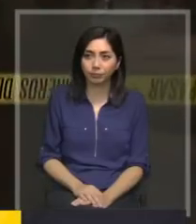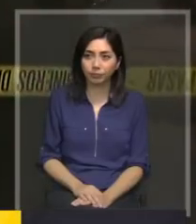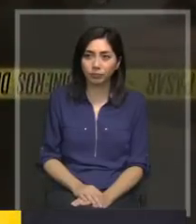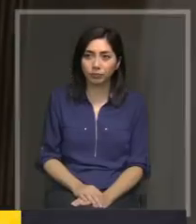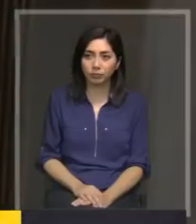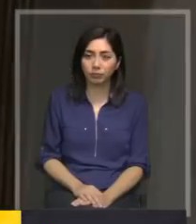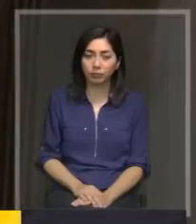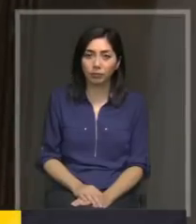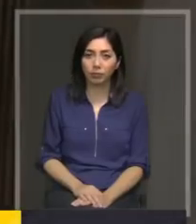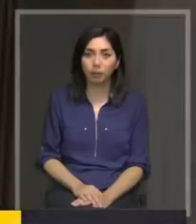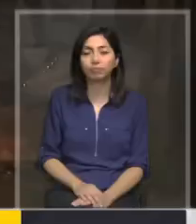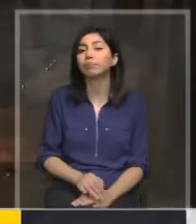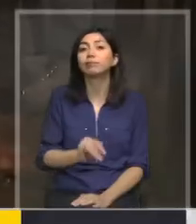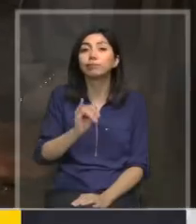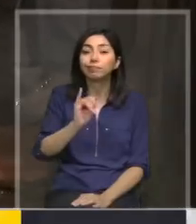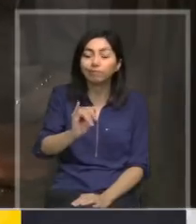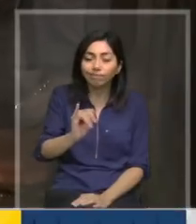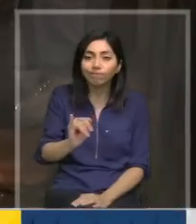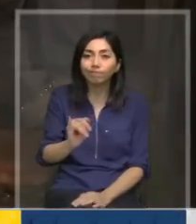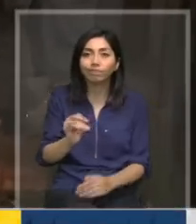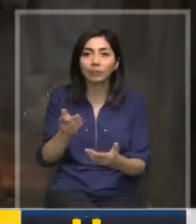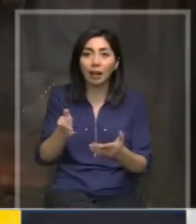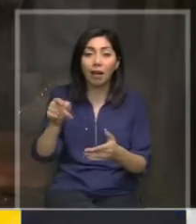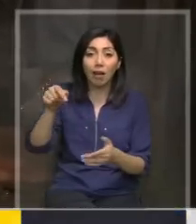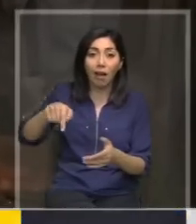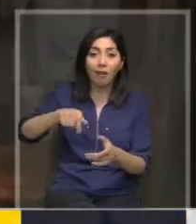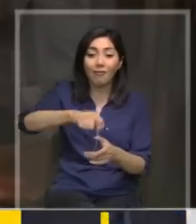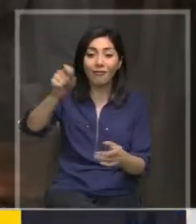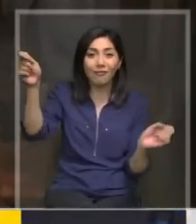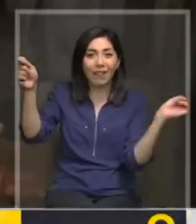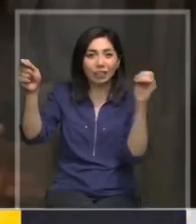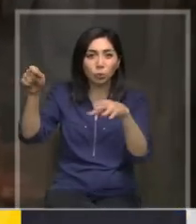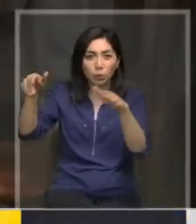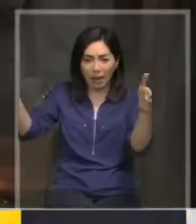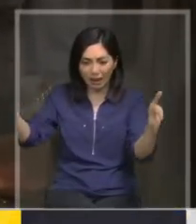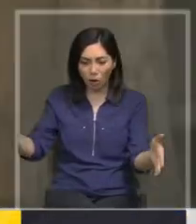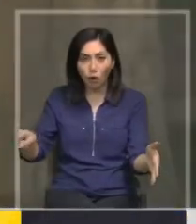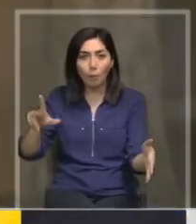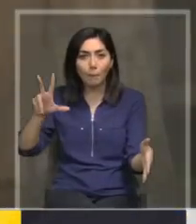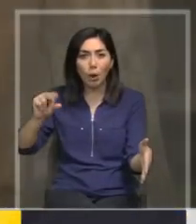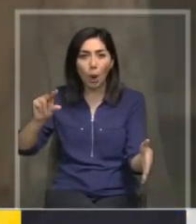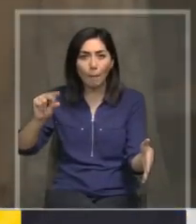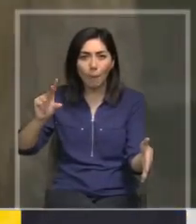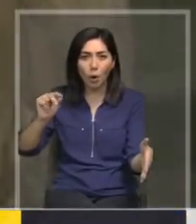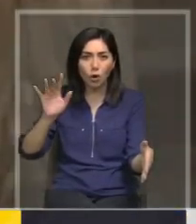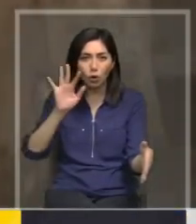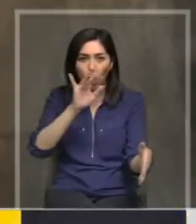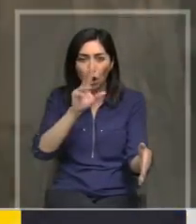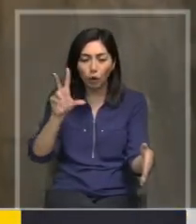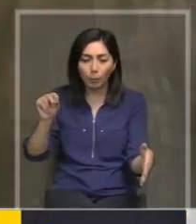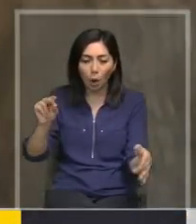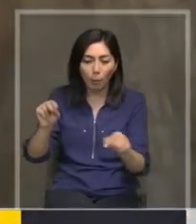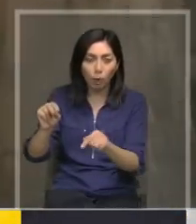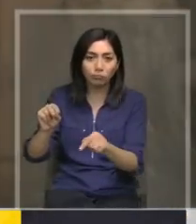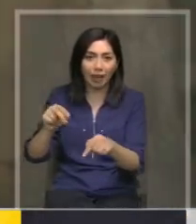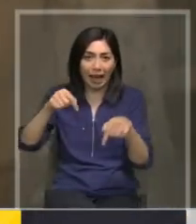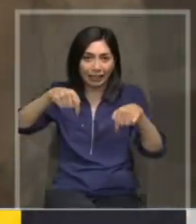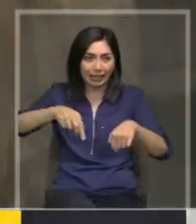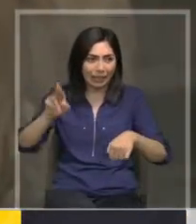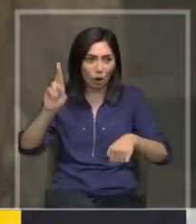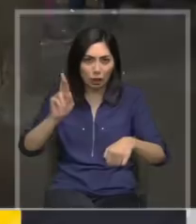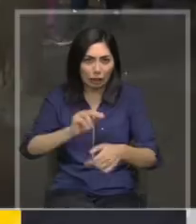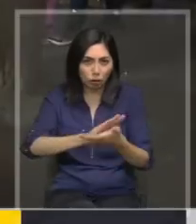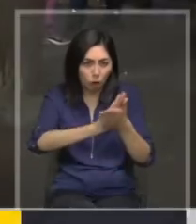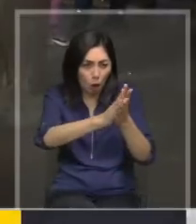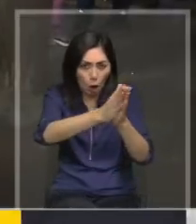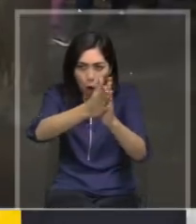Claro, precisamente eso llama la atención. Este basurero de color gris es de este color y obviamente los basureros de Recoleta son de color rojo.